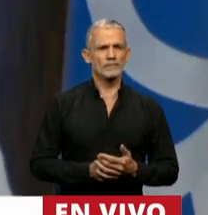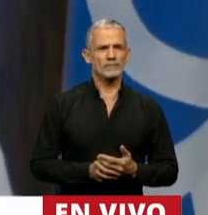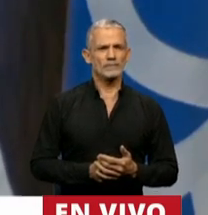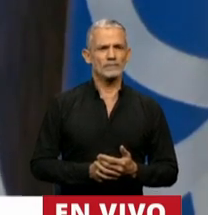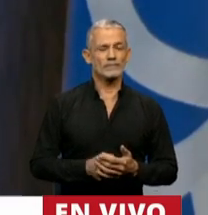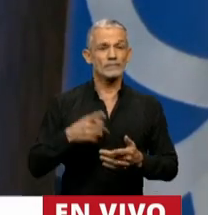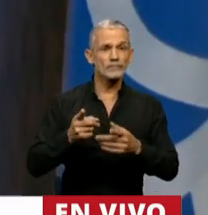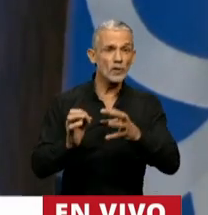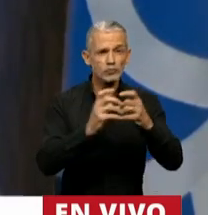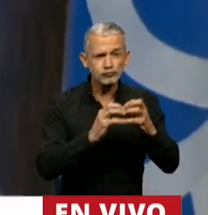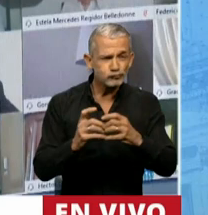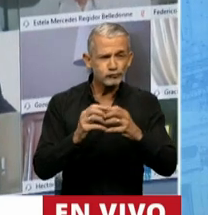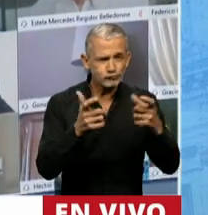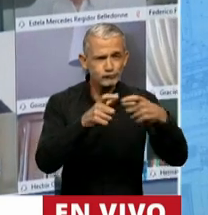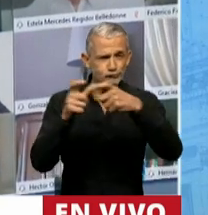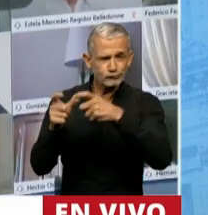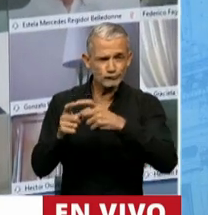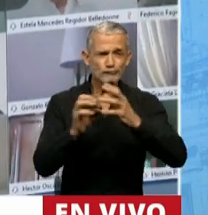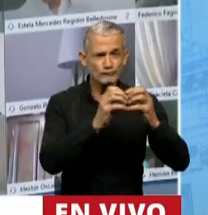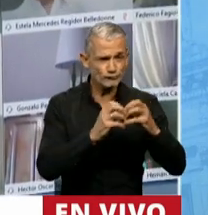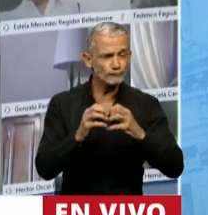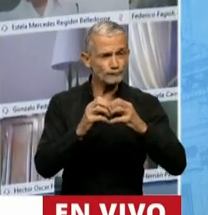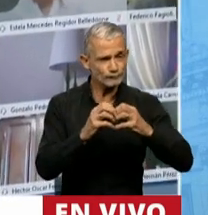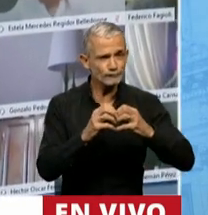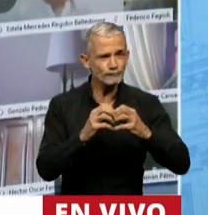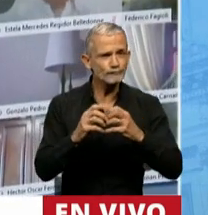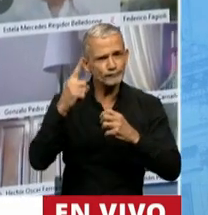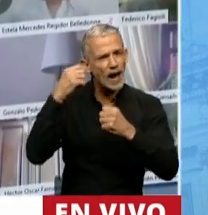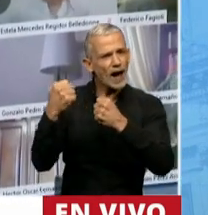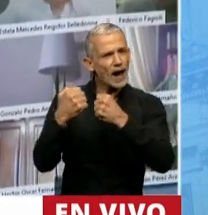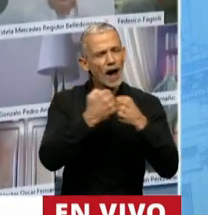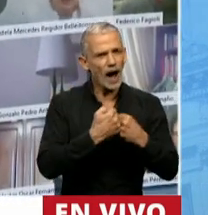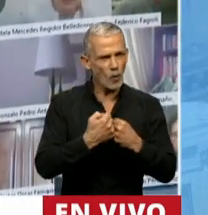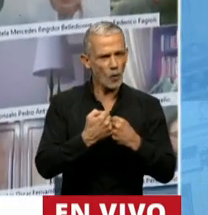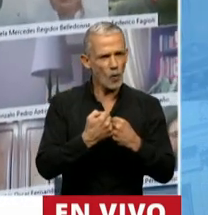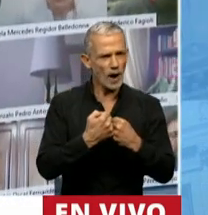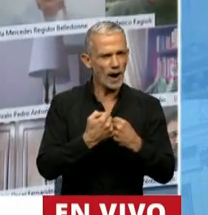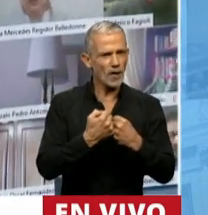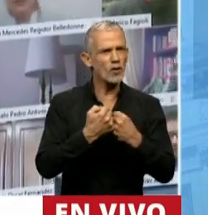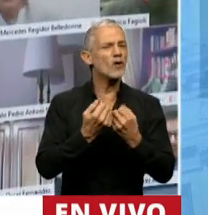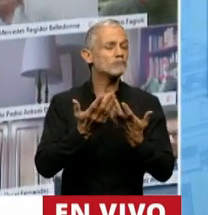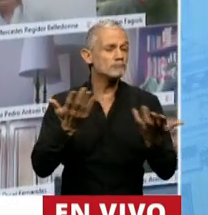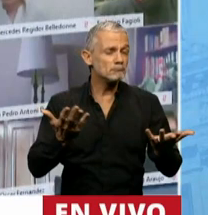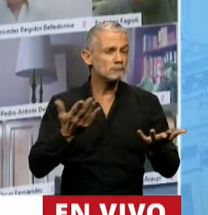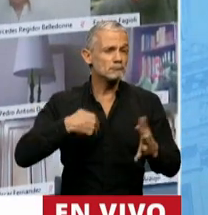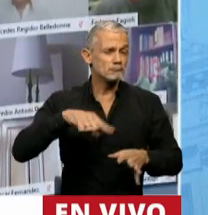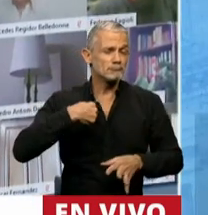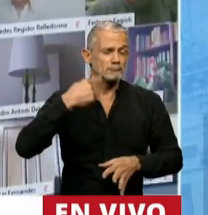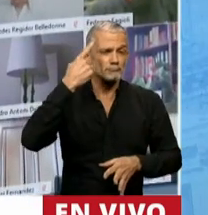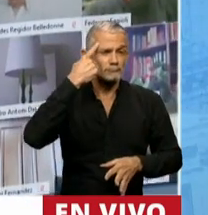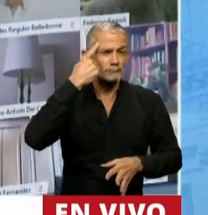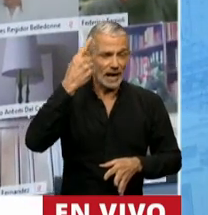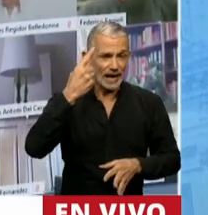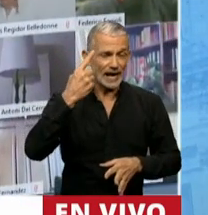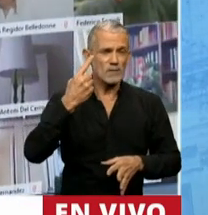se discutió profundamente este tema y se llegó a un consenso que entendemos